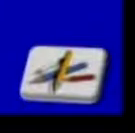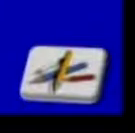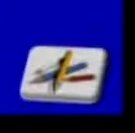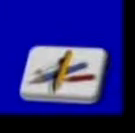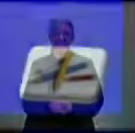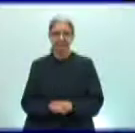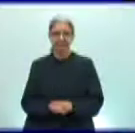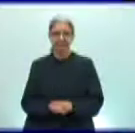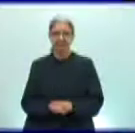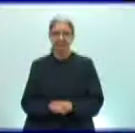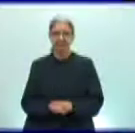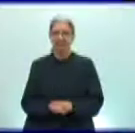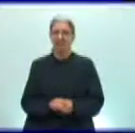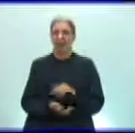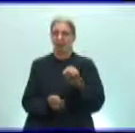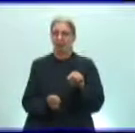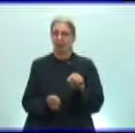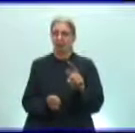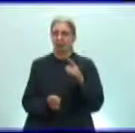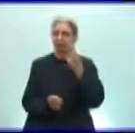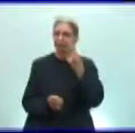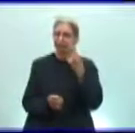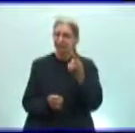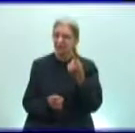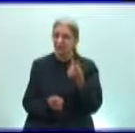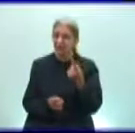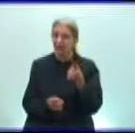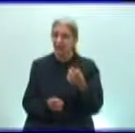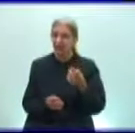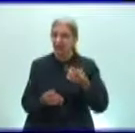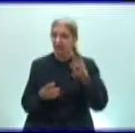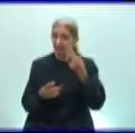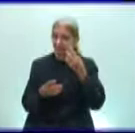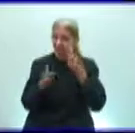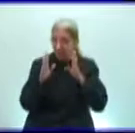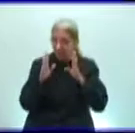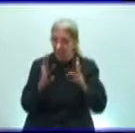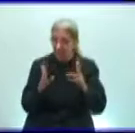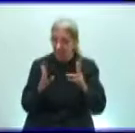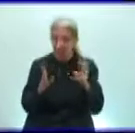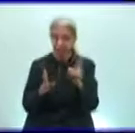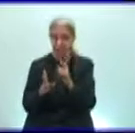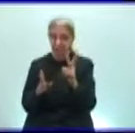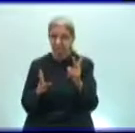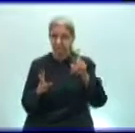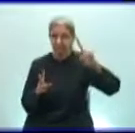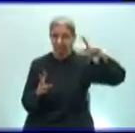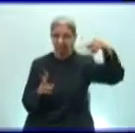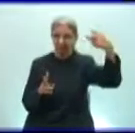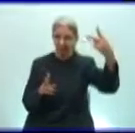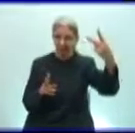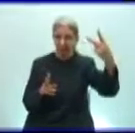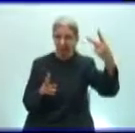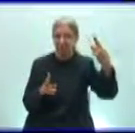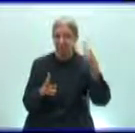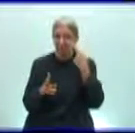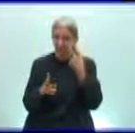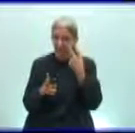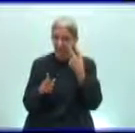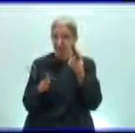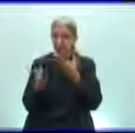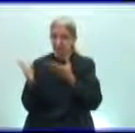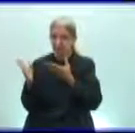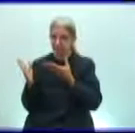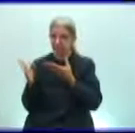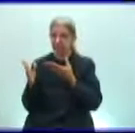Aquí hubo un lapsus y quiero que lo rectifiquen, por favor. Si vamos a elevar el cuadrado a ambos miembros, elevo el cuadrado aquí, ¿verdad? Y me daría, mírenlo aquí, la expresión.